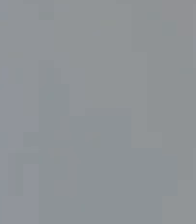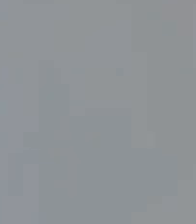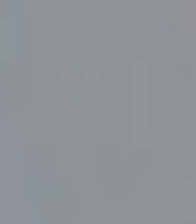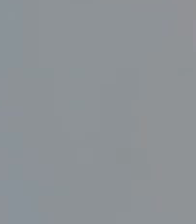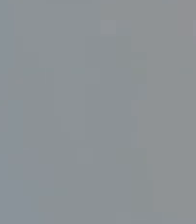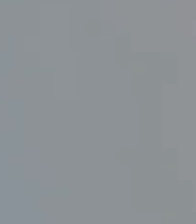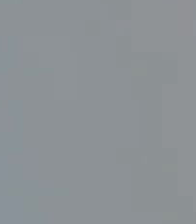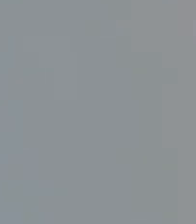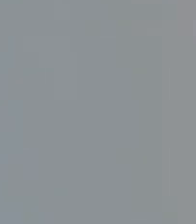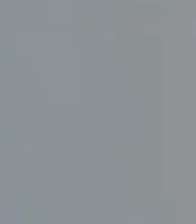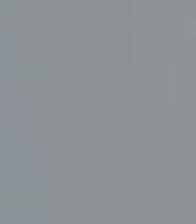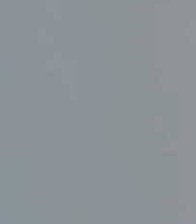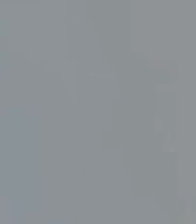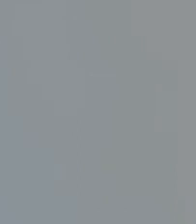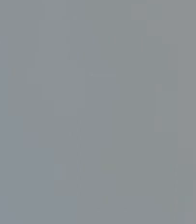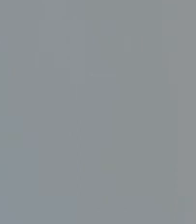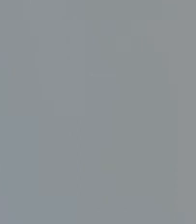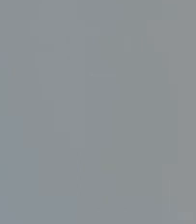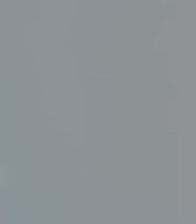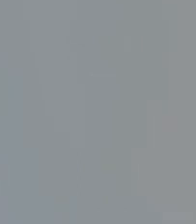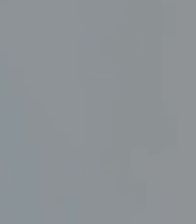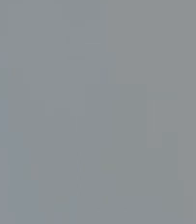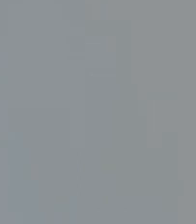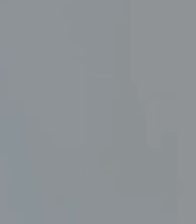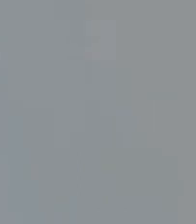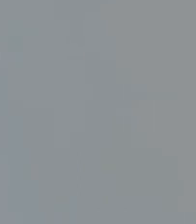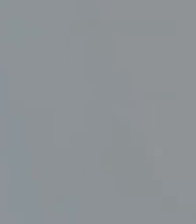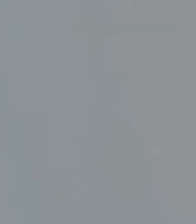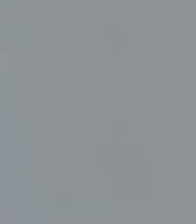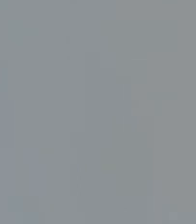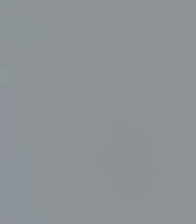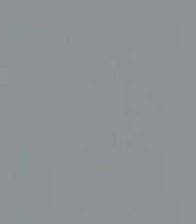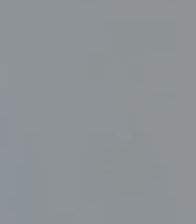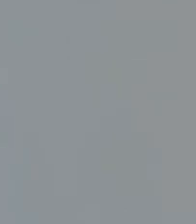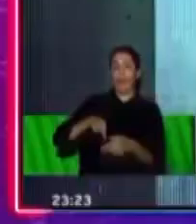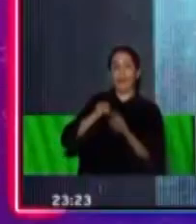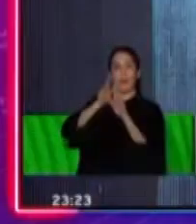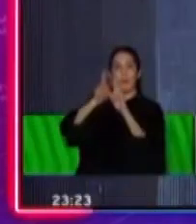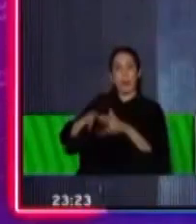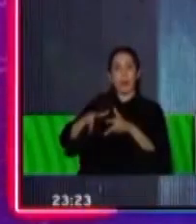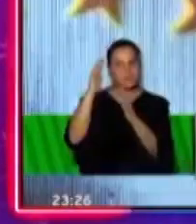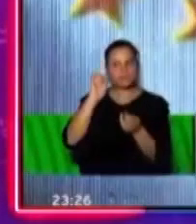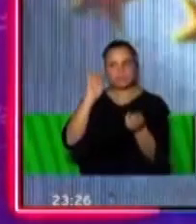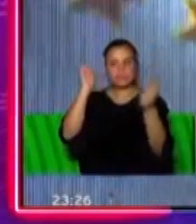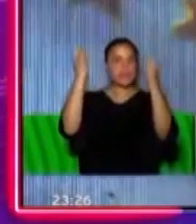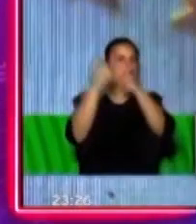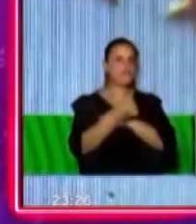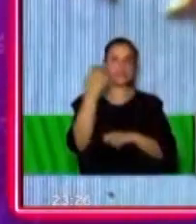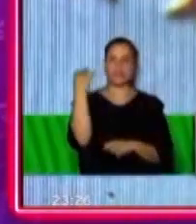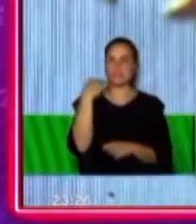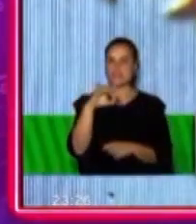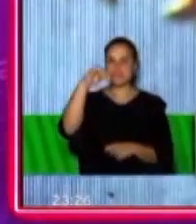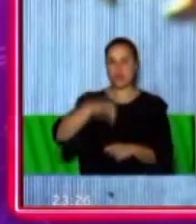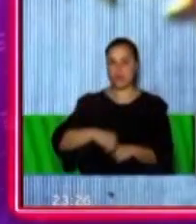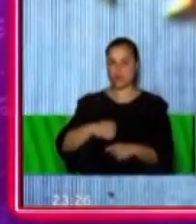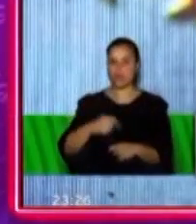Aquí tenemos, obviamente, en este momento en nuestra provincia una propuesta electoral que busca la